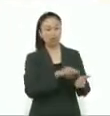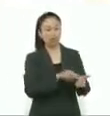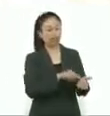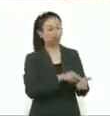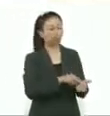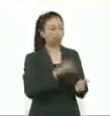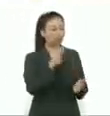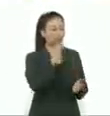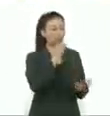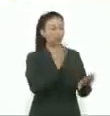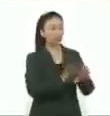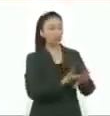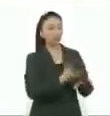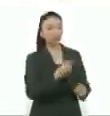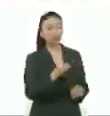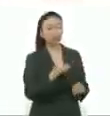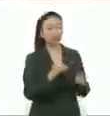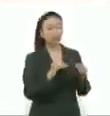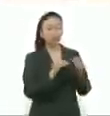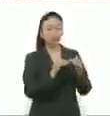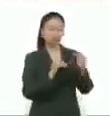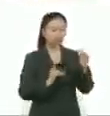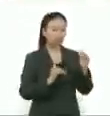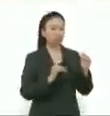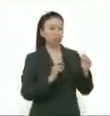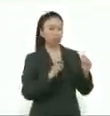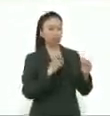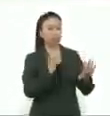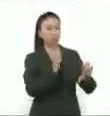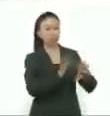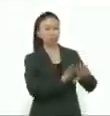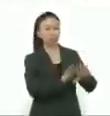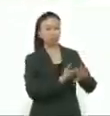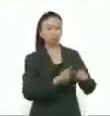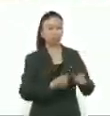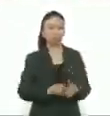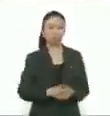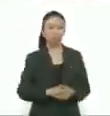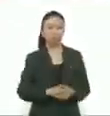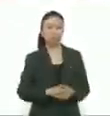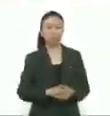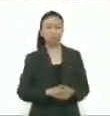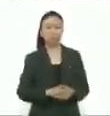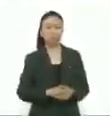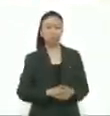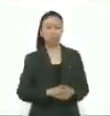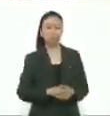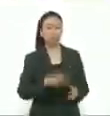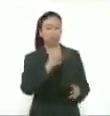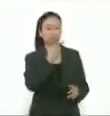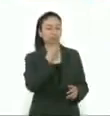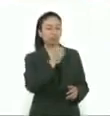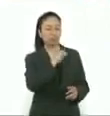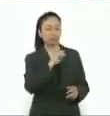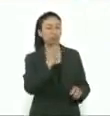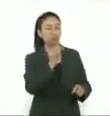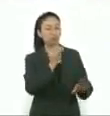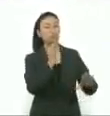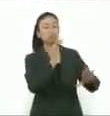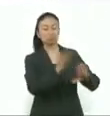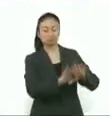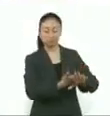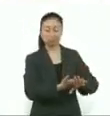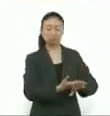del clasismo. Estamos en contra también del machismo como parte de